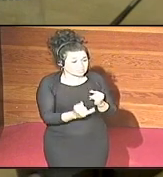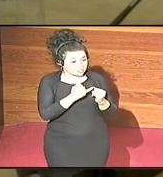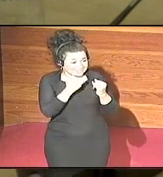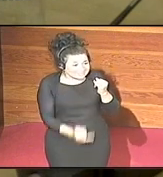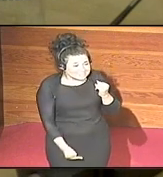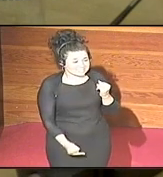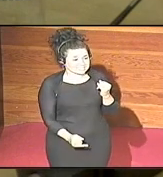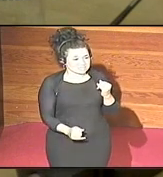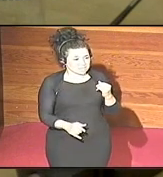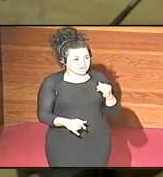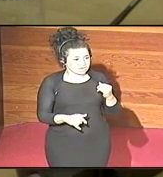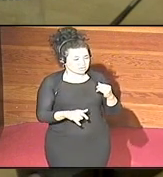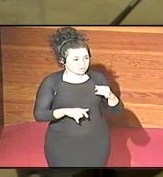Soviético.